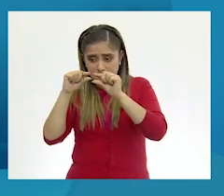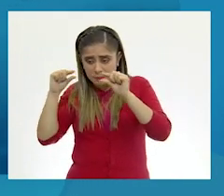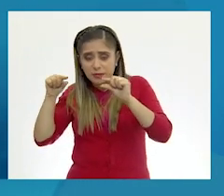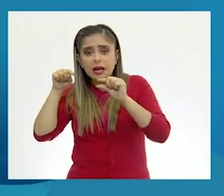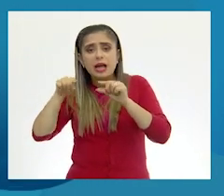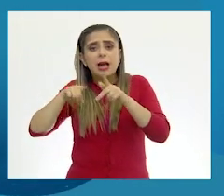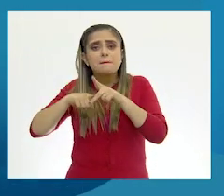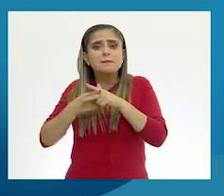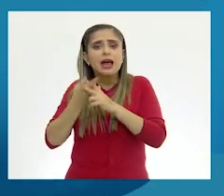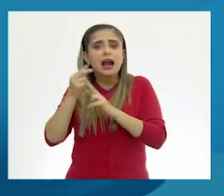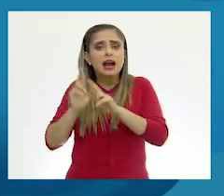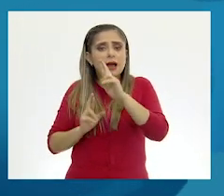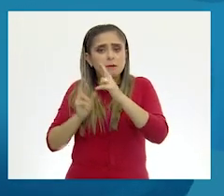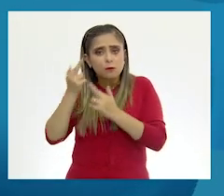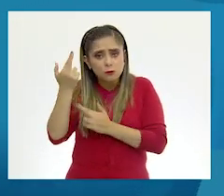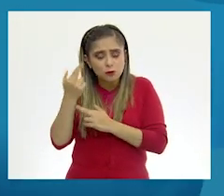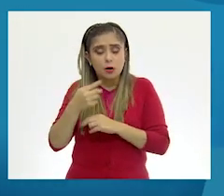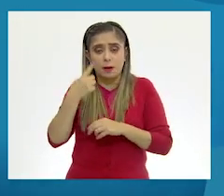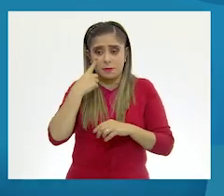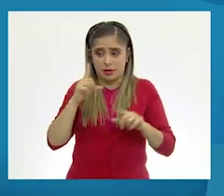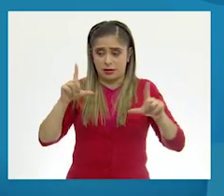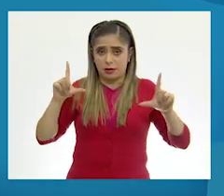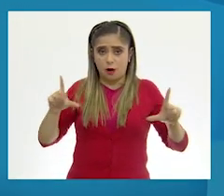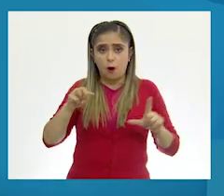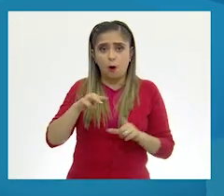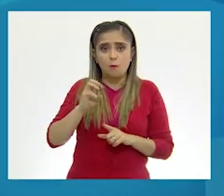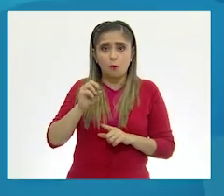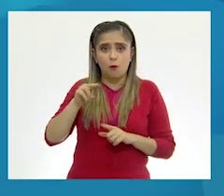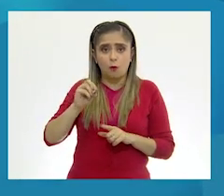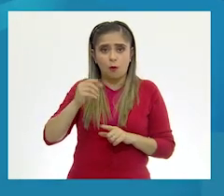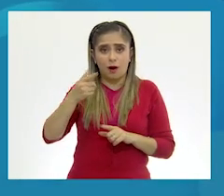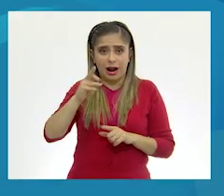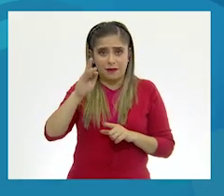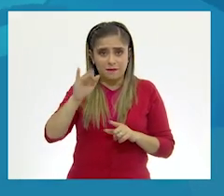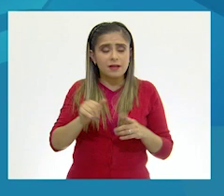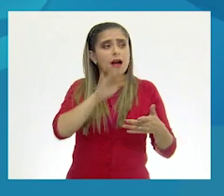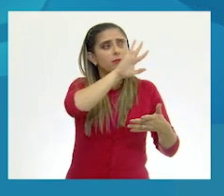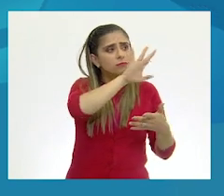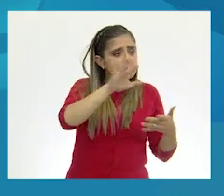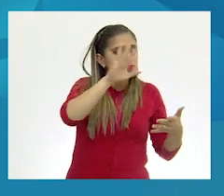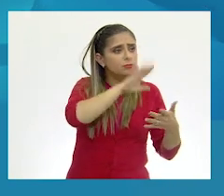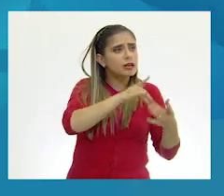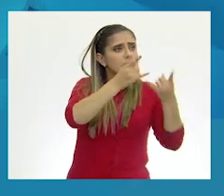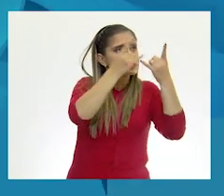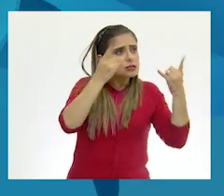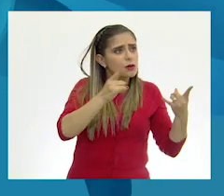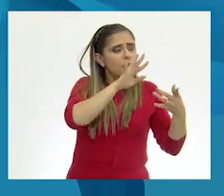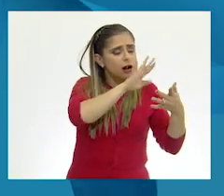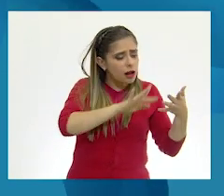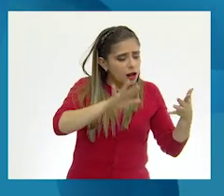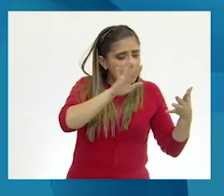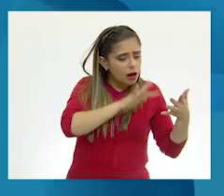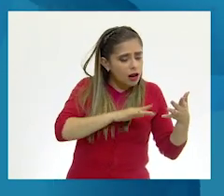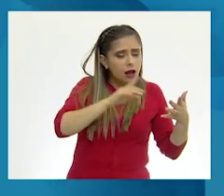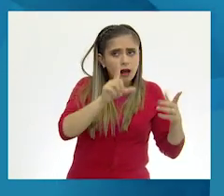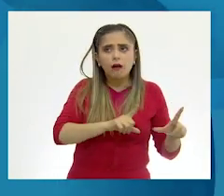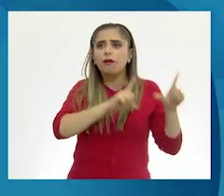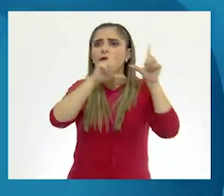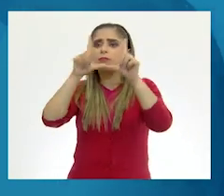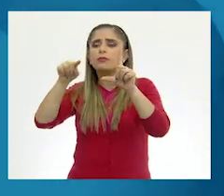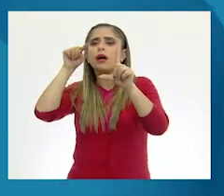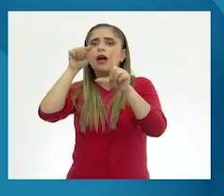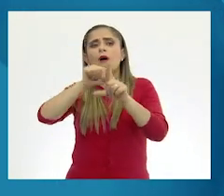Recordemos que en las monografías el tema se va desarrollando poco a poco, por lo que podemos irnos enterando de cada